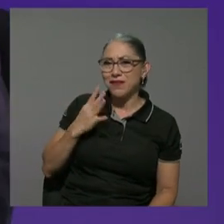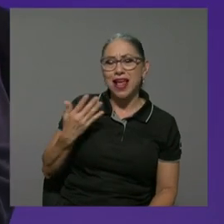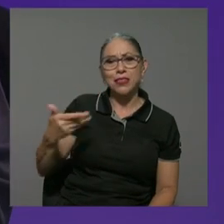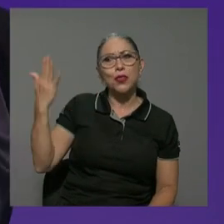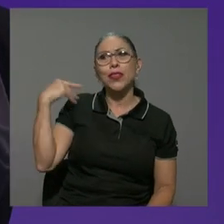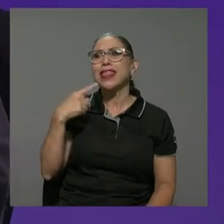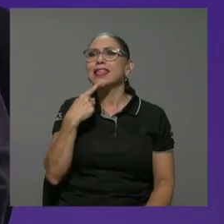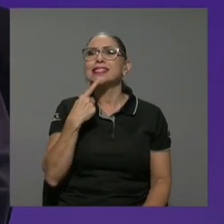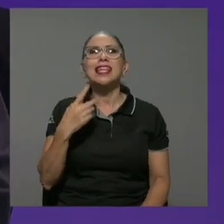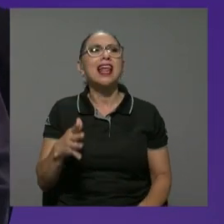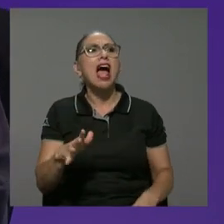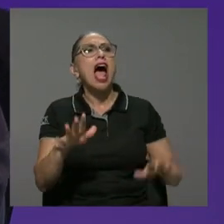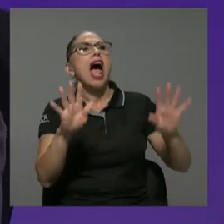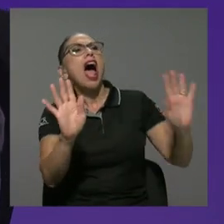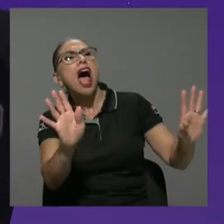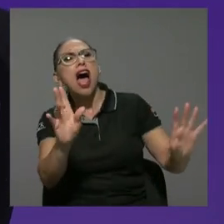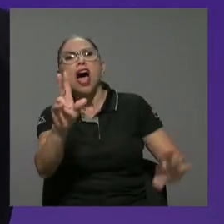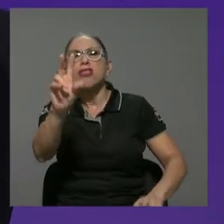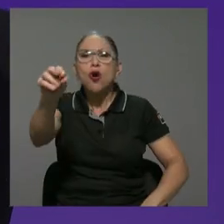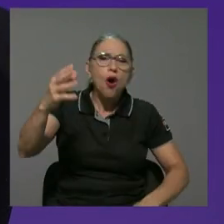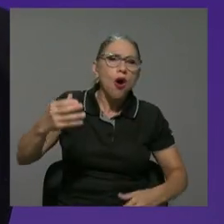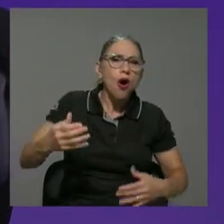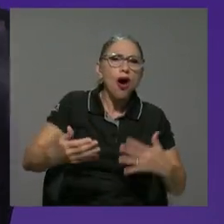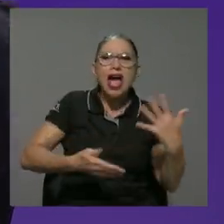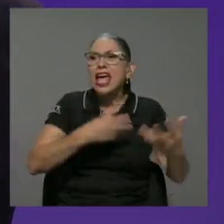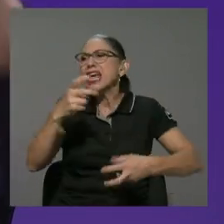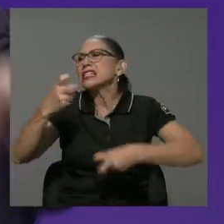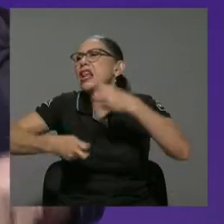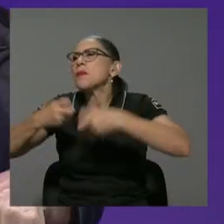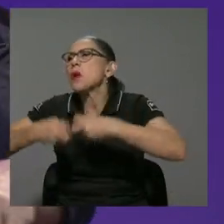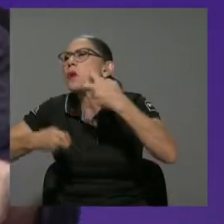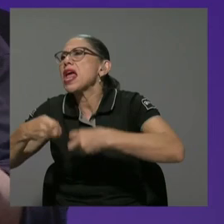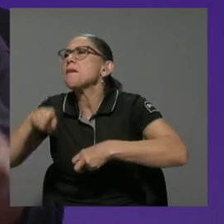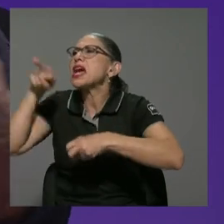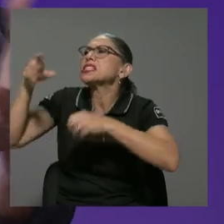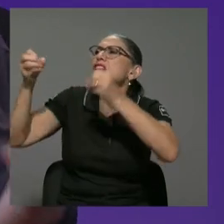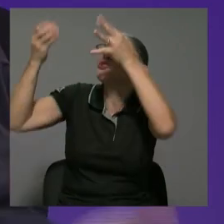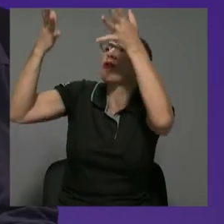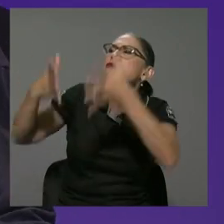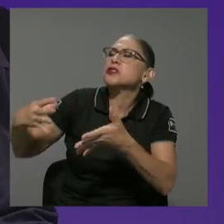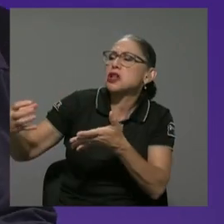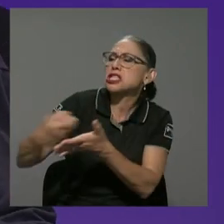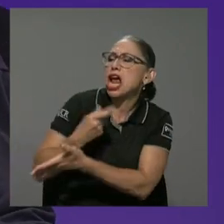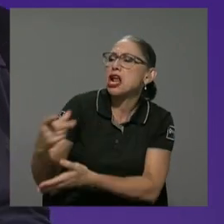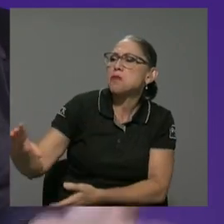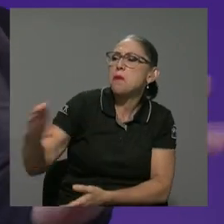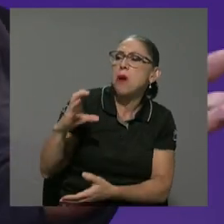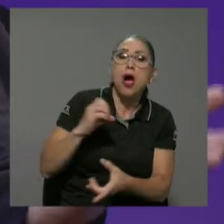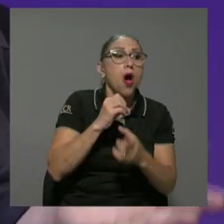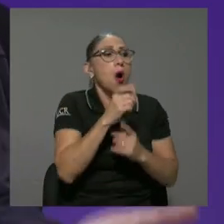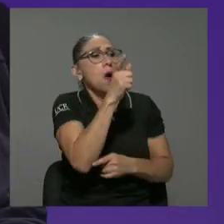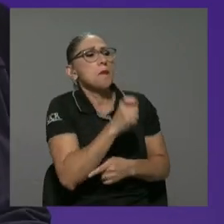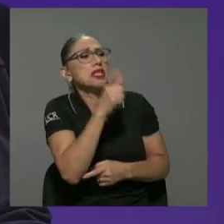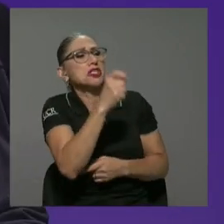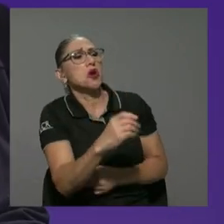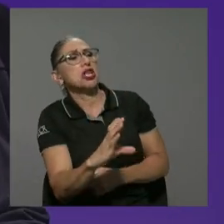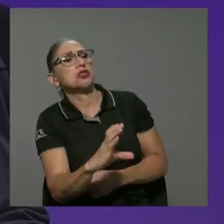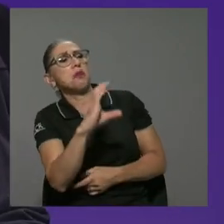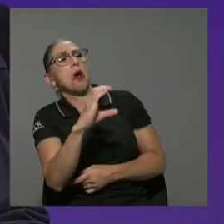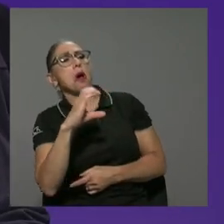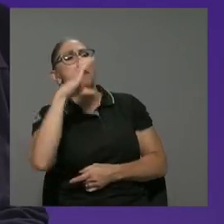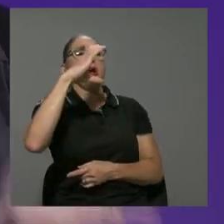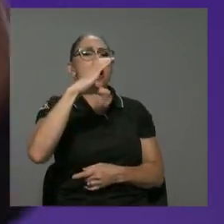decir, no, es que el problema es que los catedráticos o que las pensiones ya fueron reformadas hace